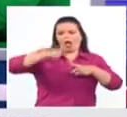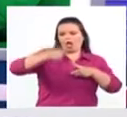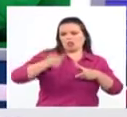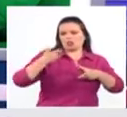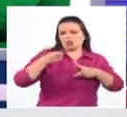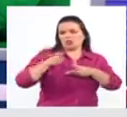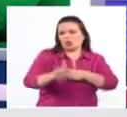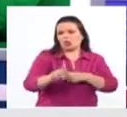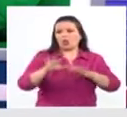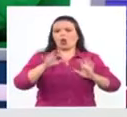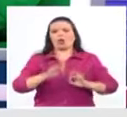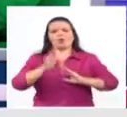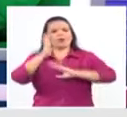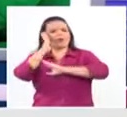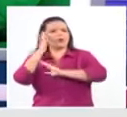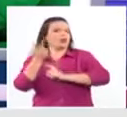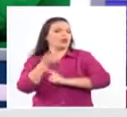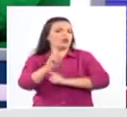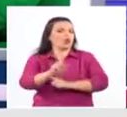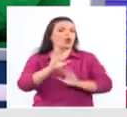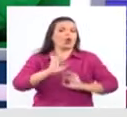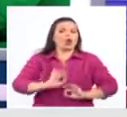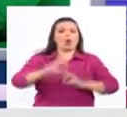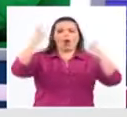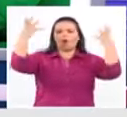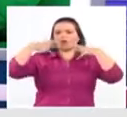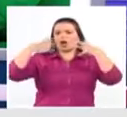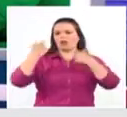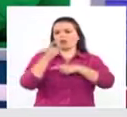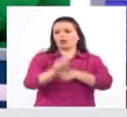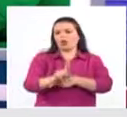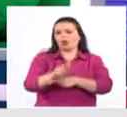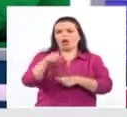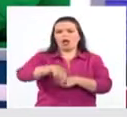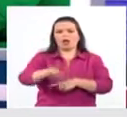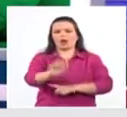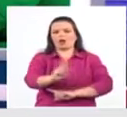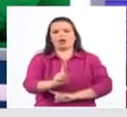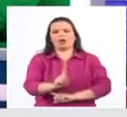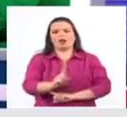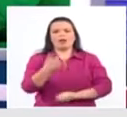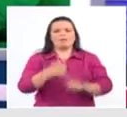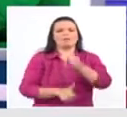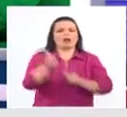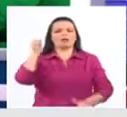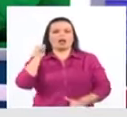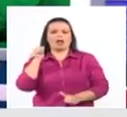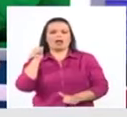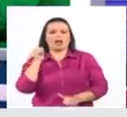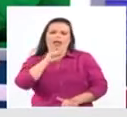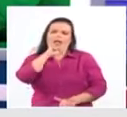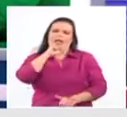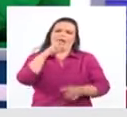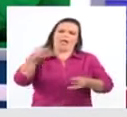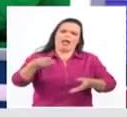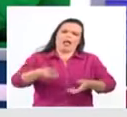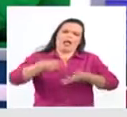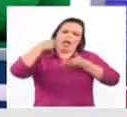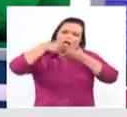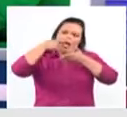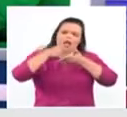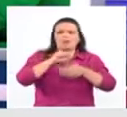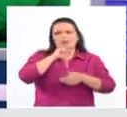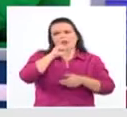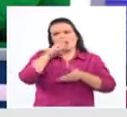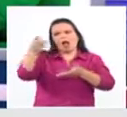sueño, las actividades de aseo, empiezan a tener una regresión del comportamiento, fundamentalmente preescolares y escolares